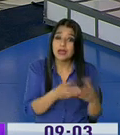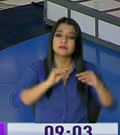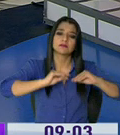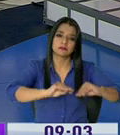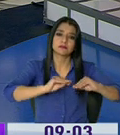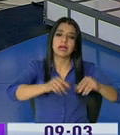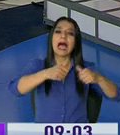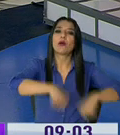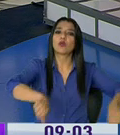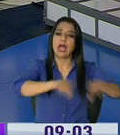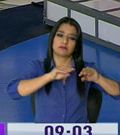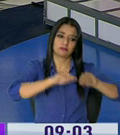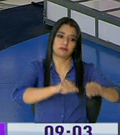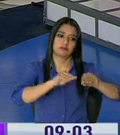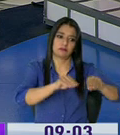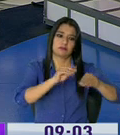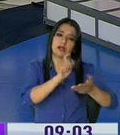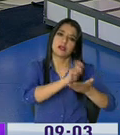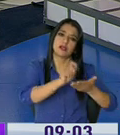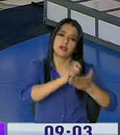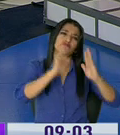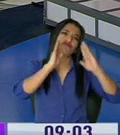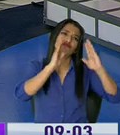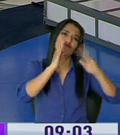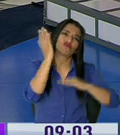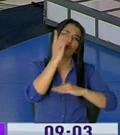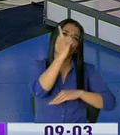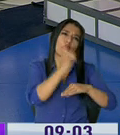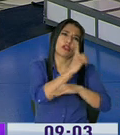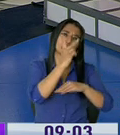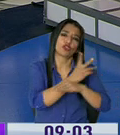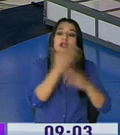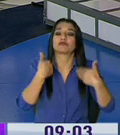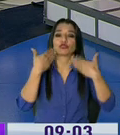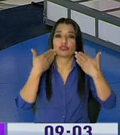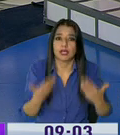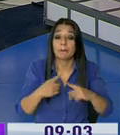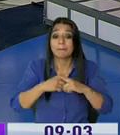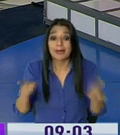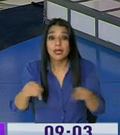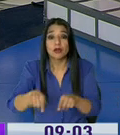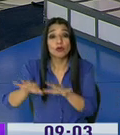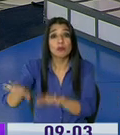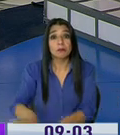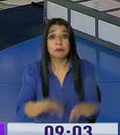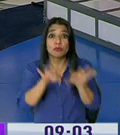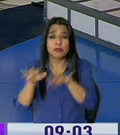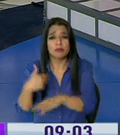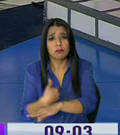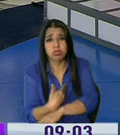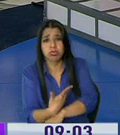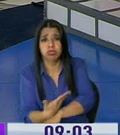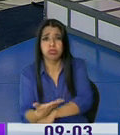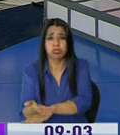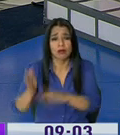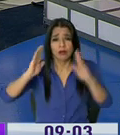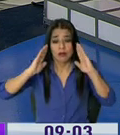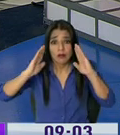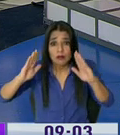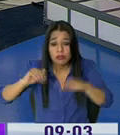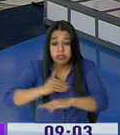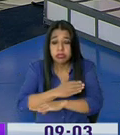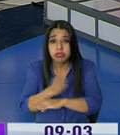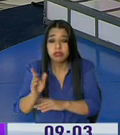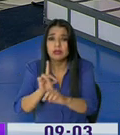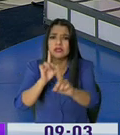el aula, donde uno prepara y tiene la atención de 1 hora, 2 horas, no sé, a estar en un estudio a